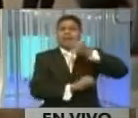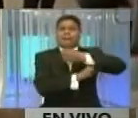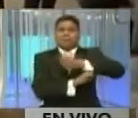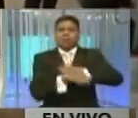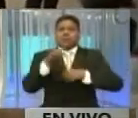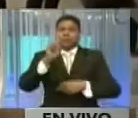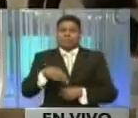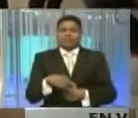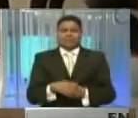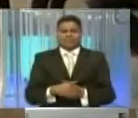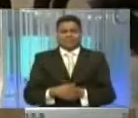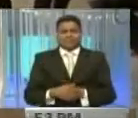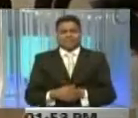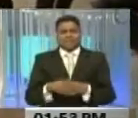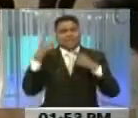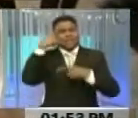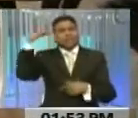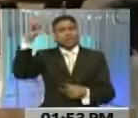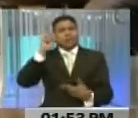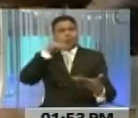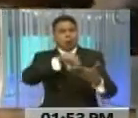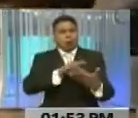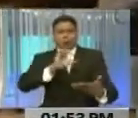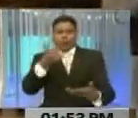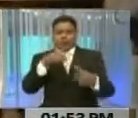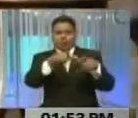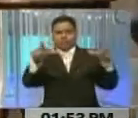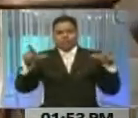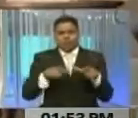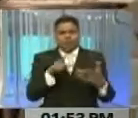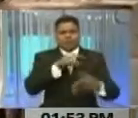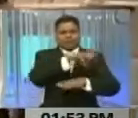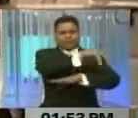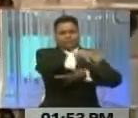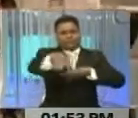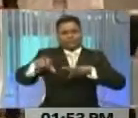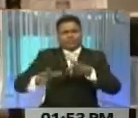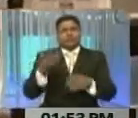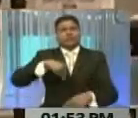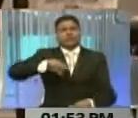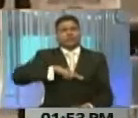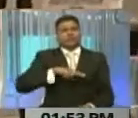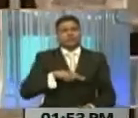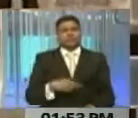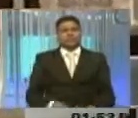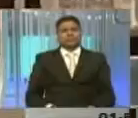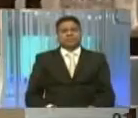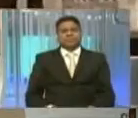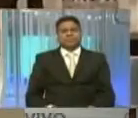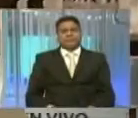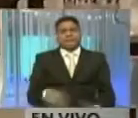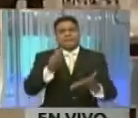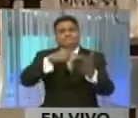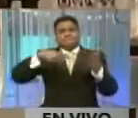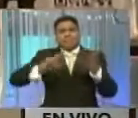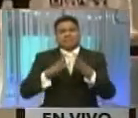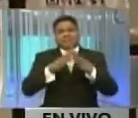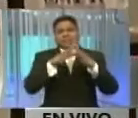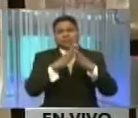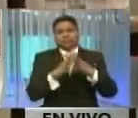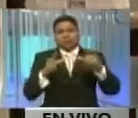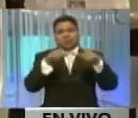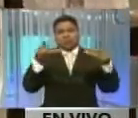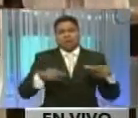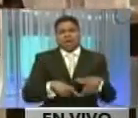que este sueño también llegue a otros lugares. Nosotros vamos a estar llevando parte del Festival de Teatro de Caracas a